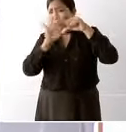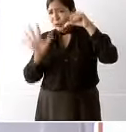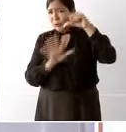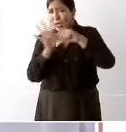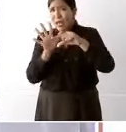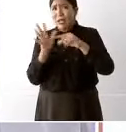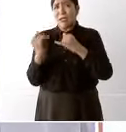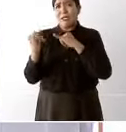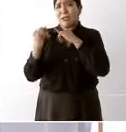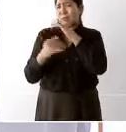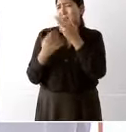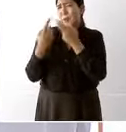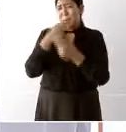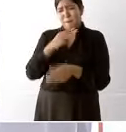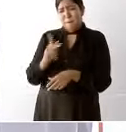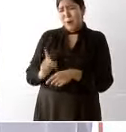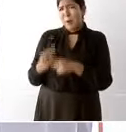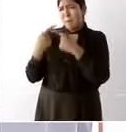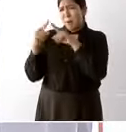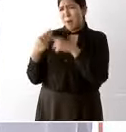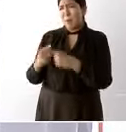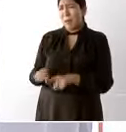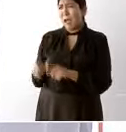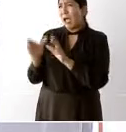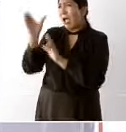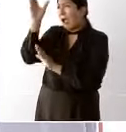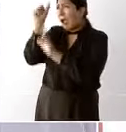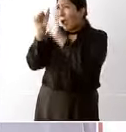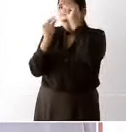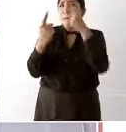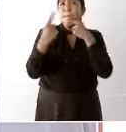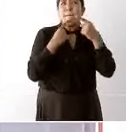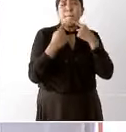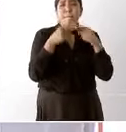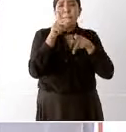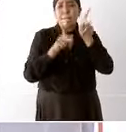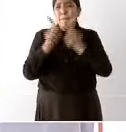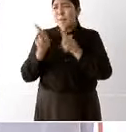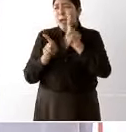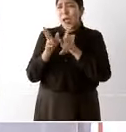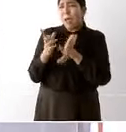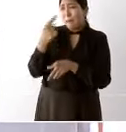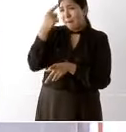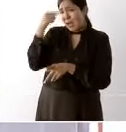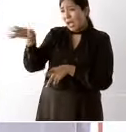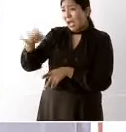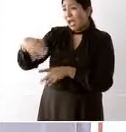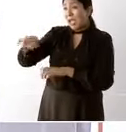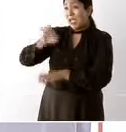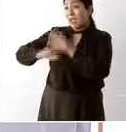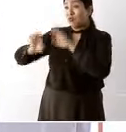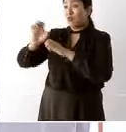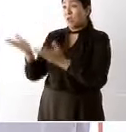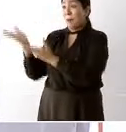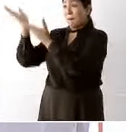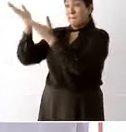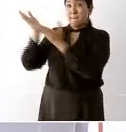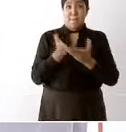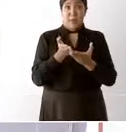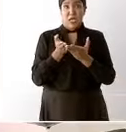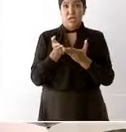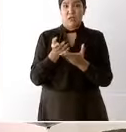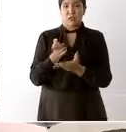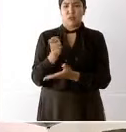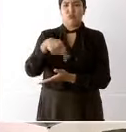profesionalización del personal que requerirán las industrias al llegar a la región. Por lo anterior, el Corredor Interoceánico creó